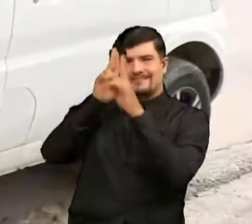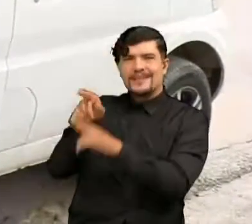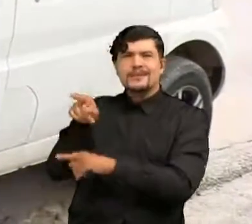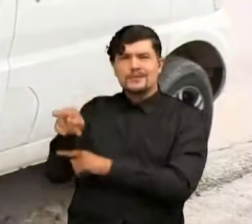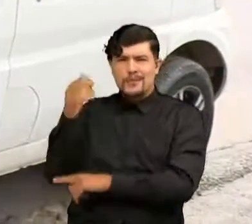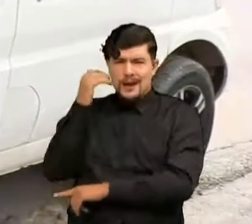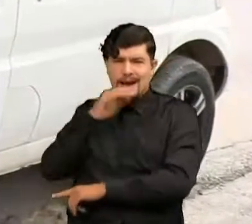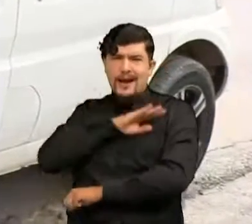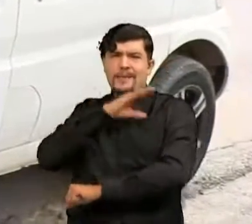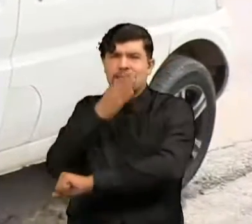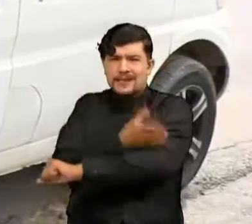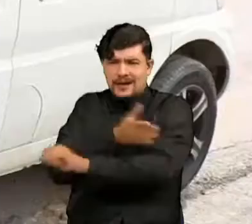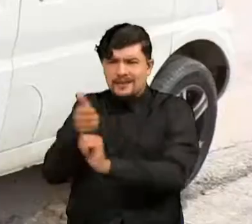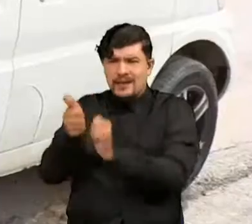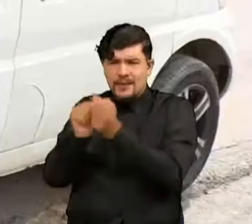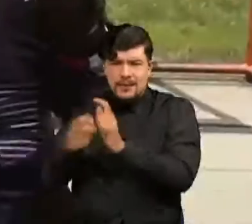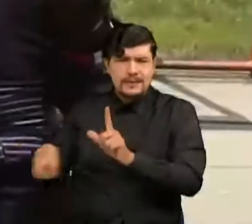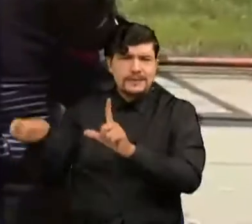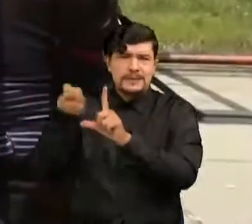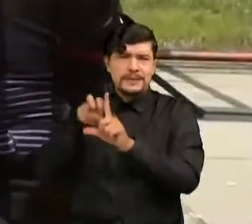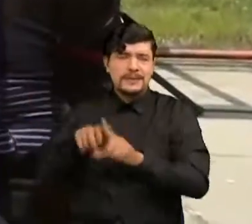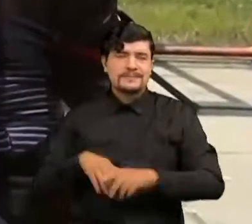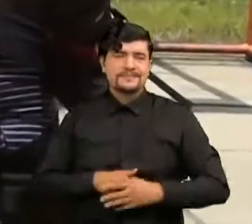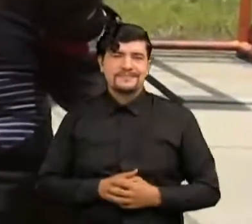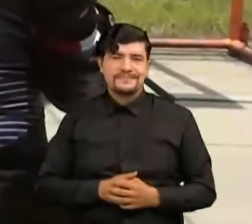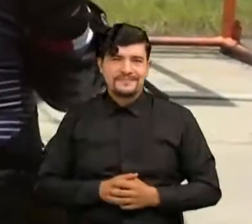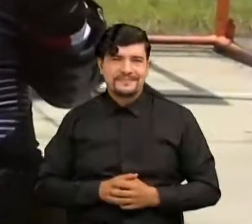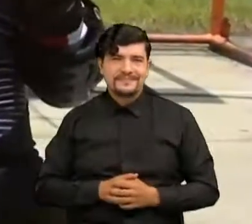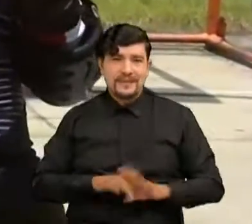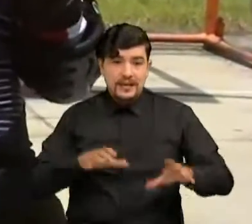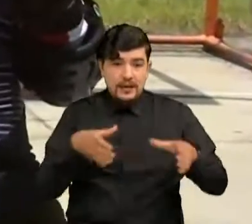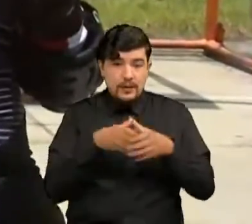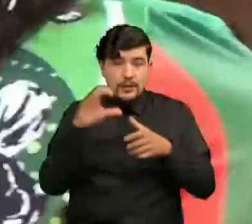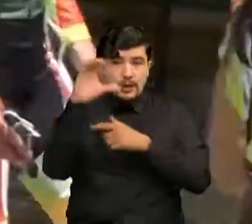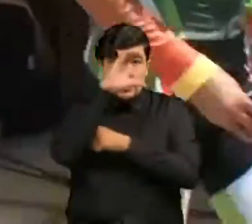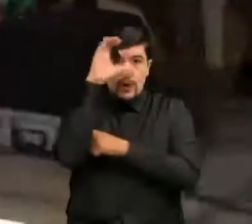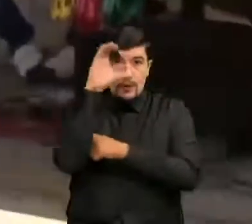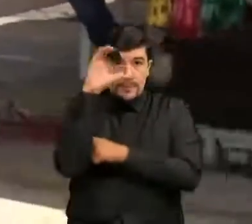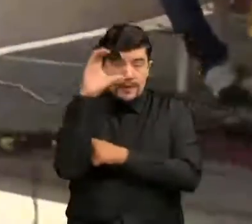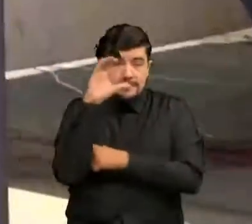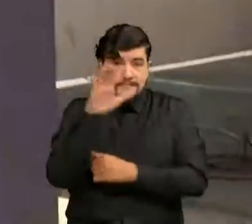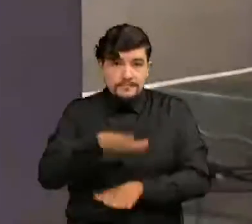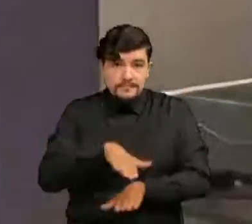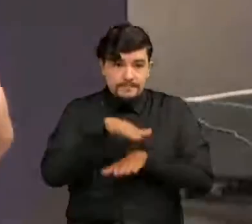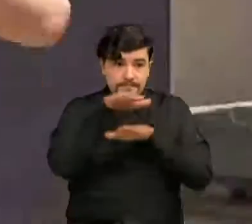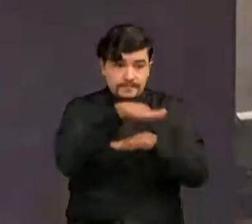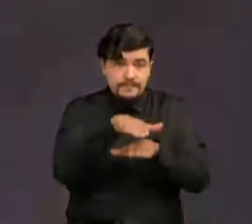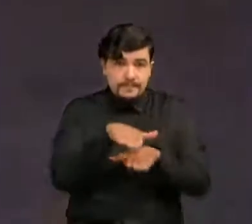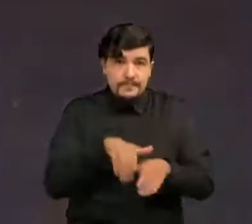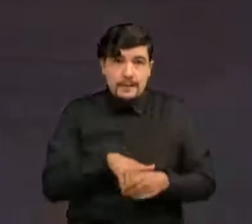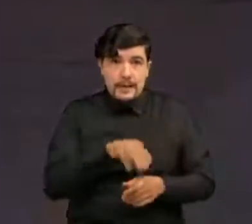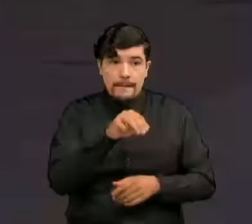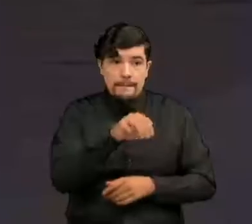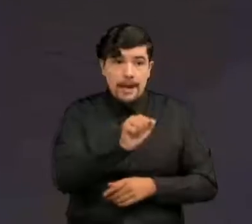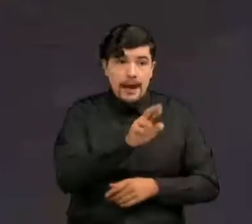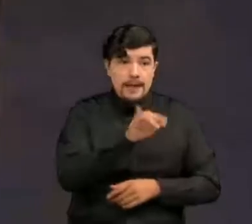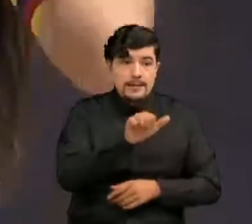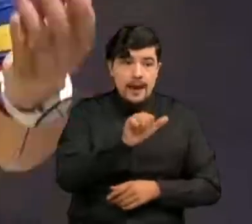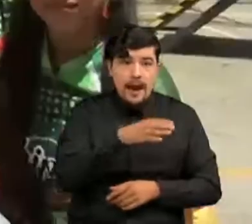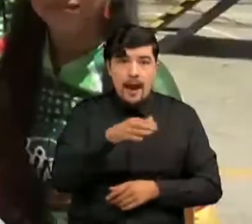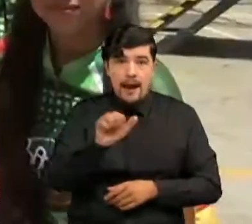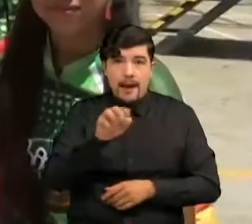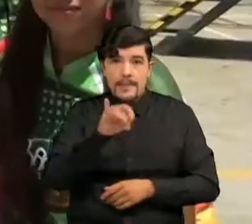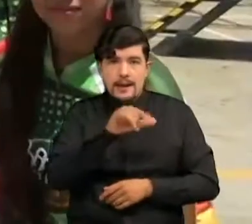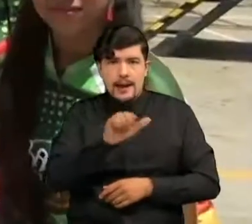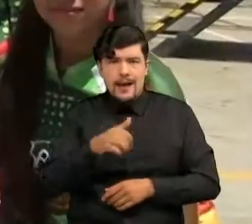gran capacidad como deportista y como persona. La Selección Colombia de Patinaje María Camila Vargas no escondió la felicidad que sintió al regresar a su